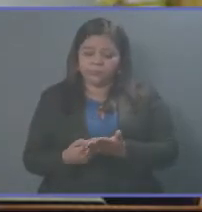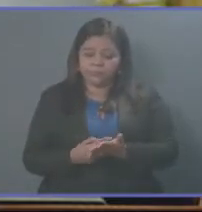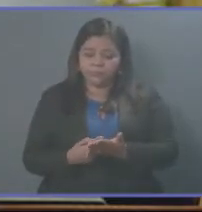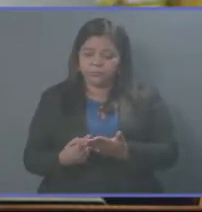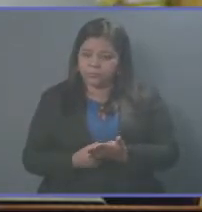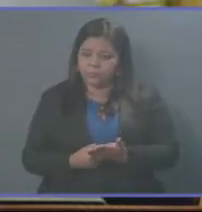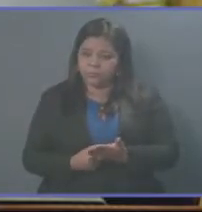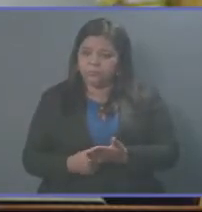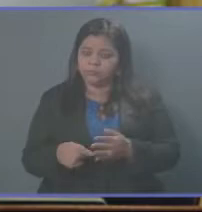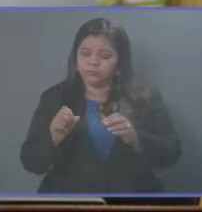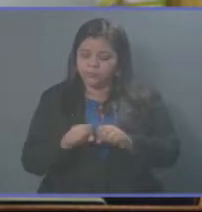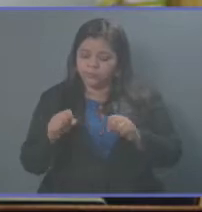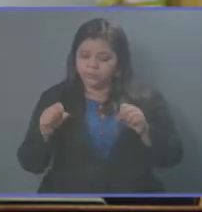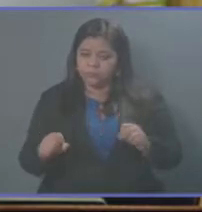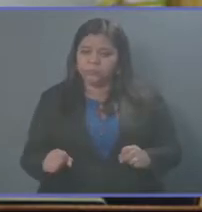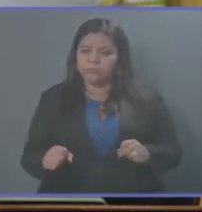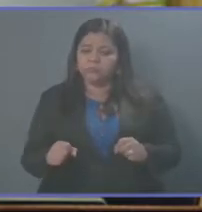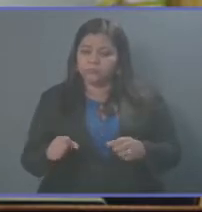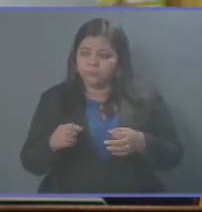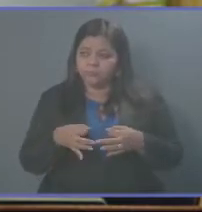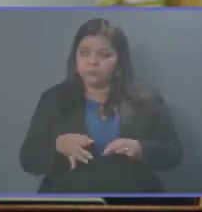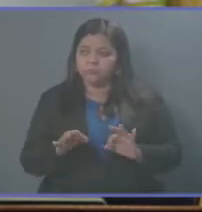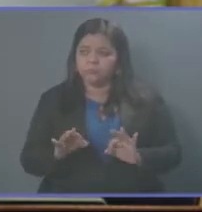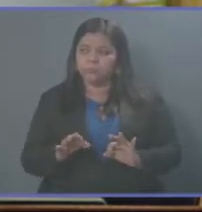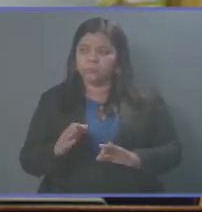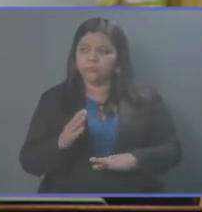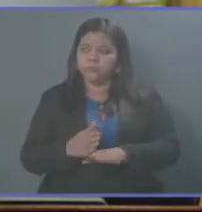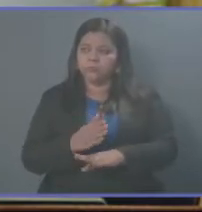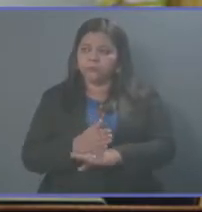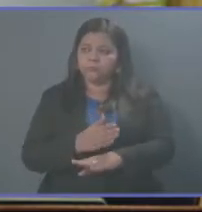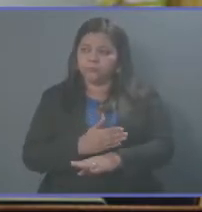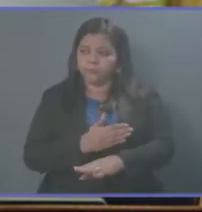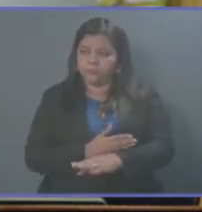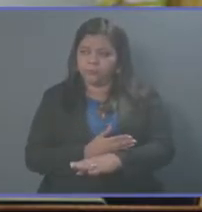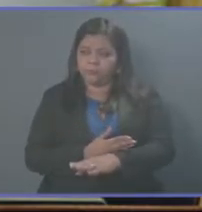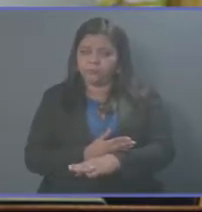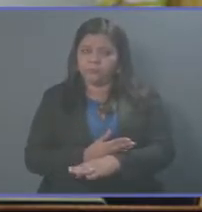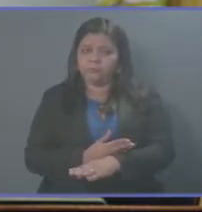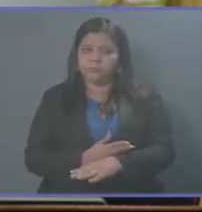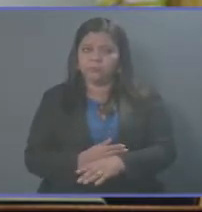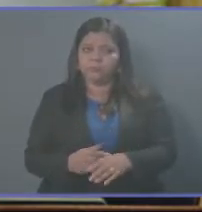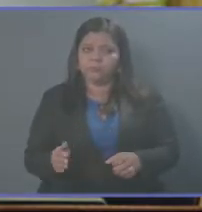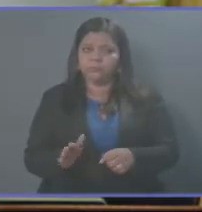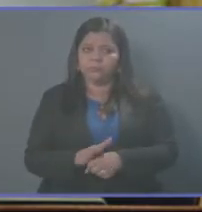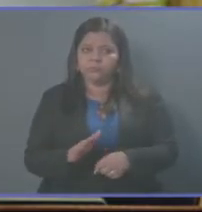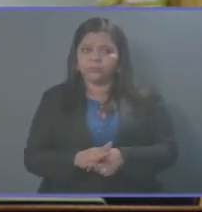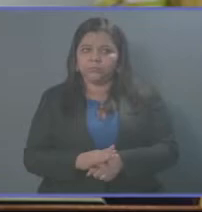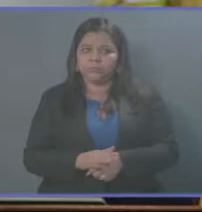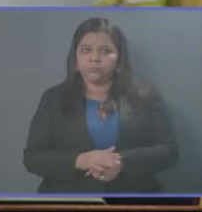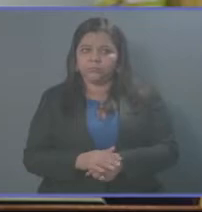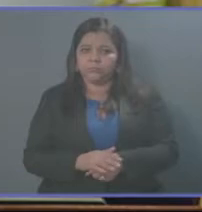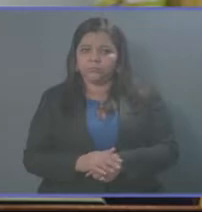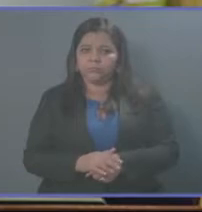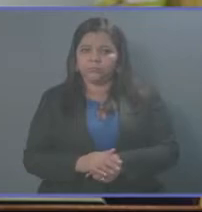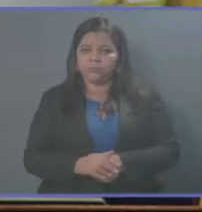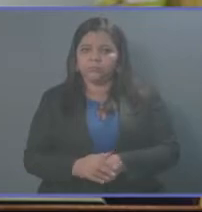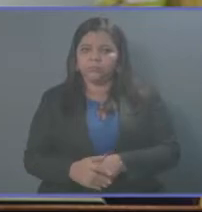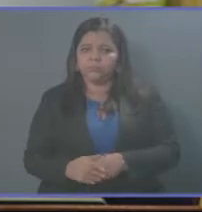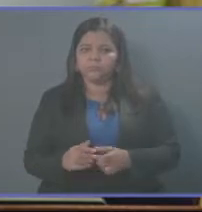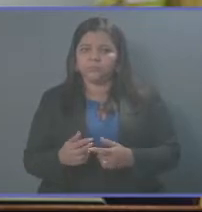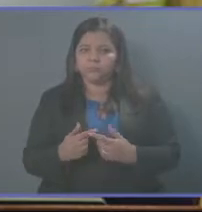manera sistemática y de manera gradual y de manera integral, en la cual